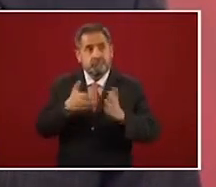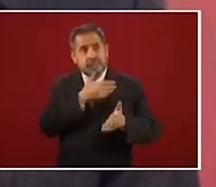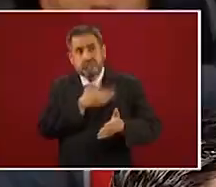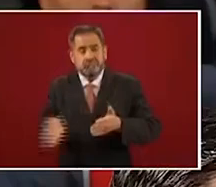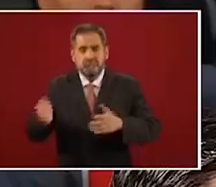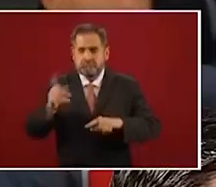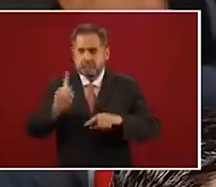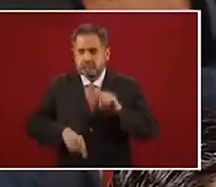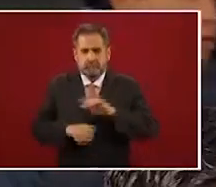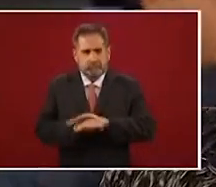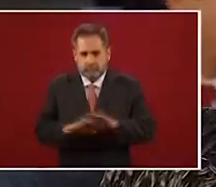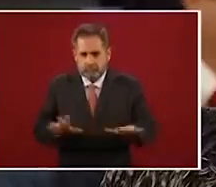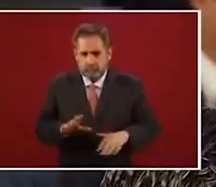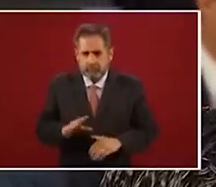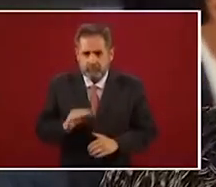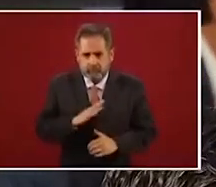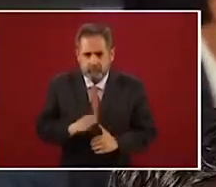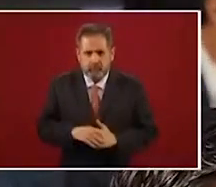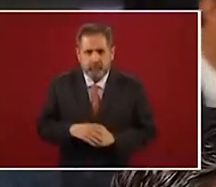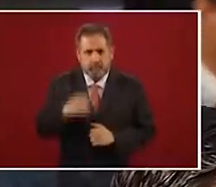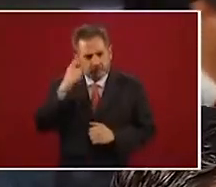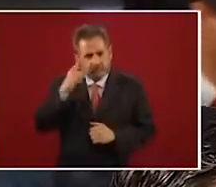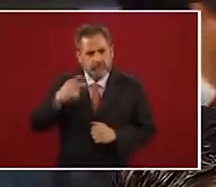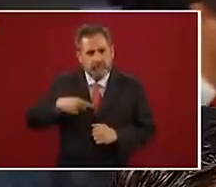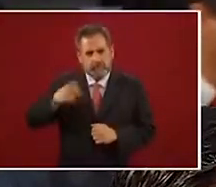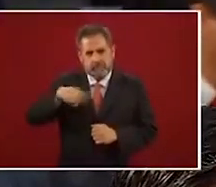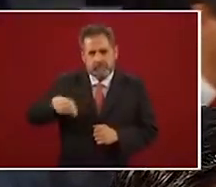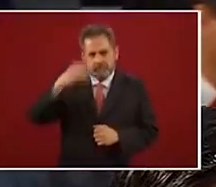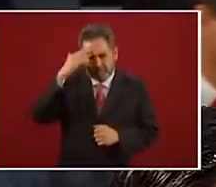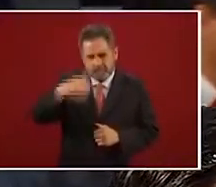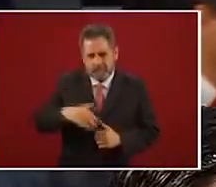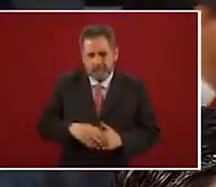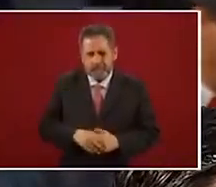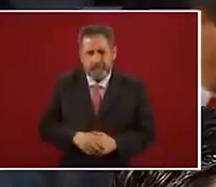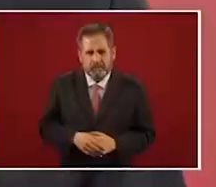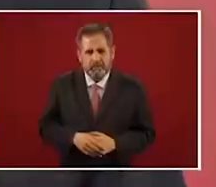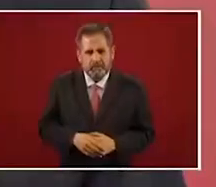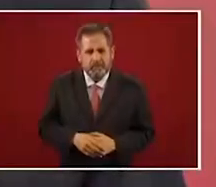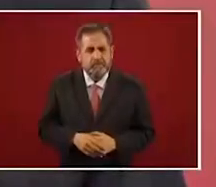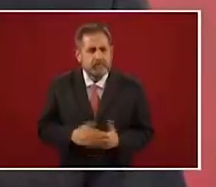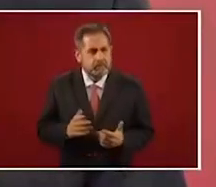despojos, también para que la gente lo sepa.